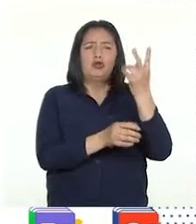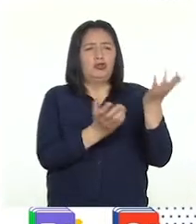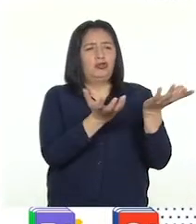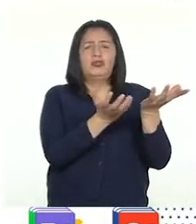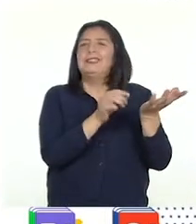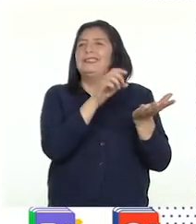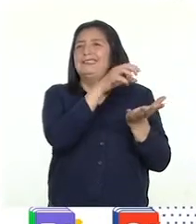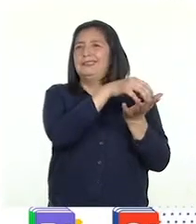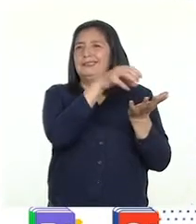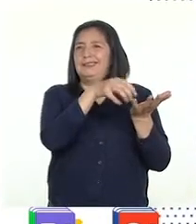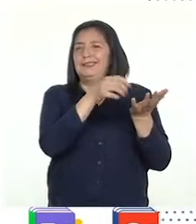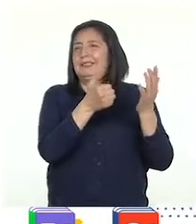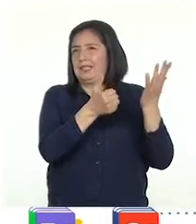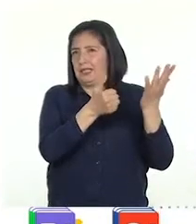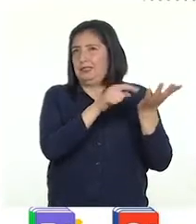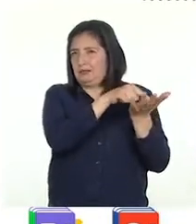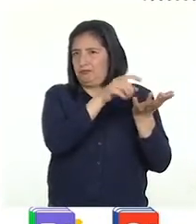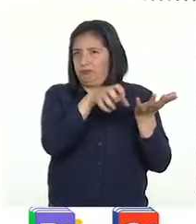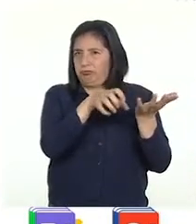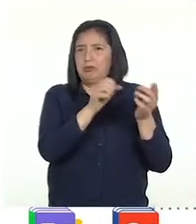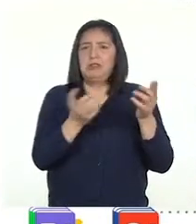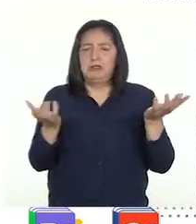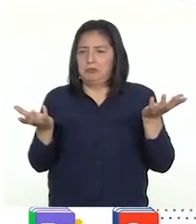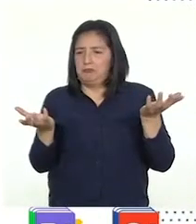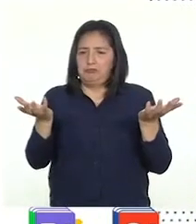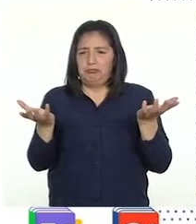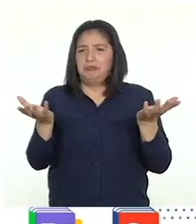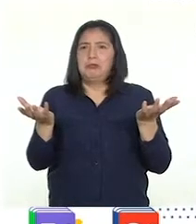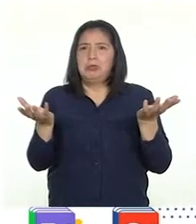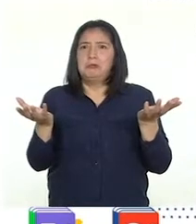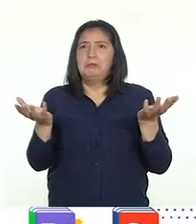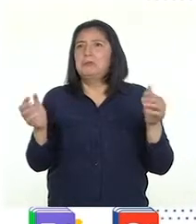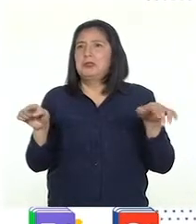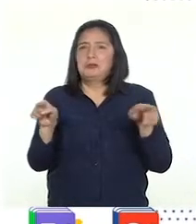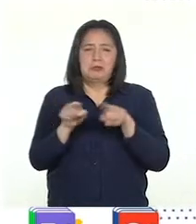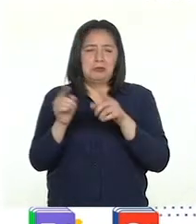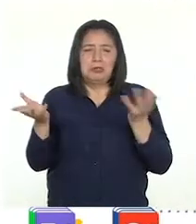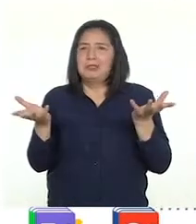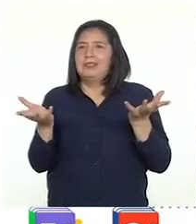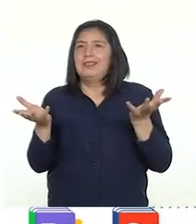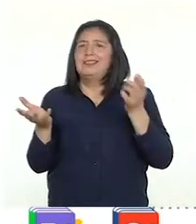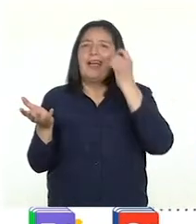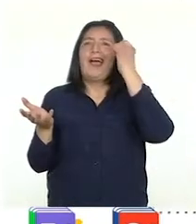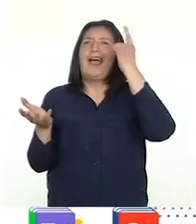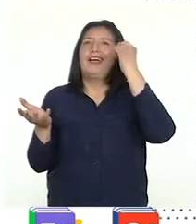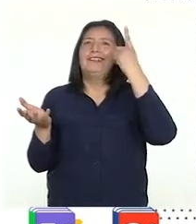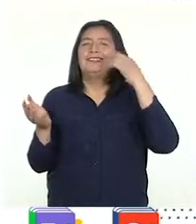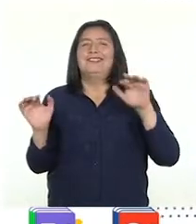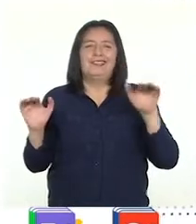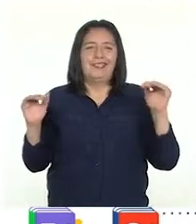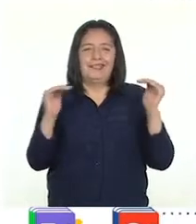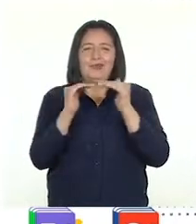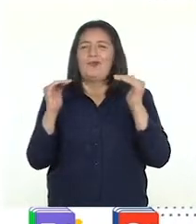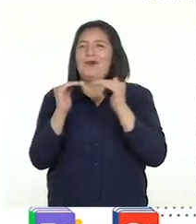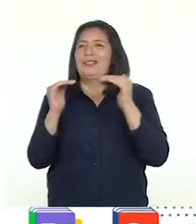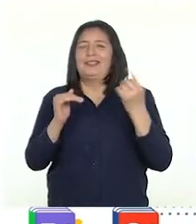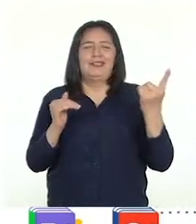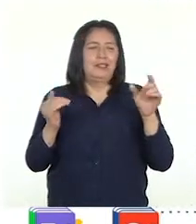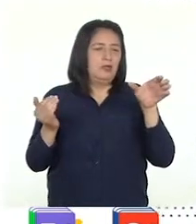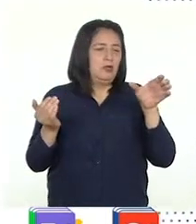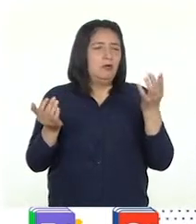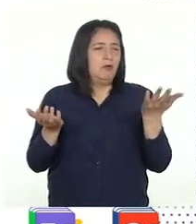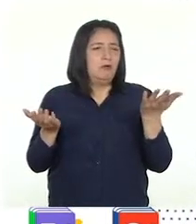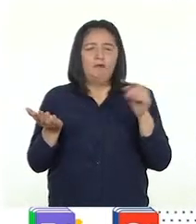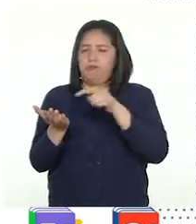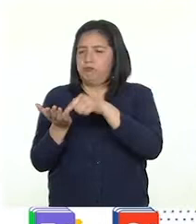pesas de 6 kilogramos. De esta manera podemos relacionar y comprender la equivalencia de cada bloque